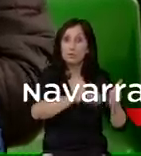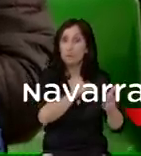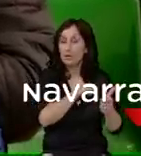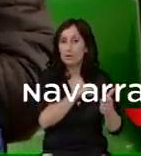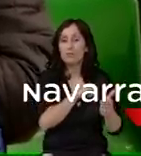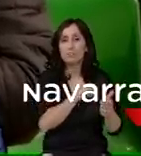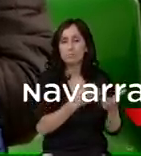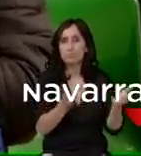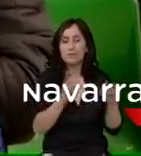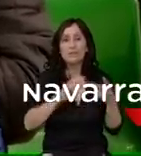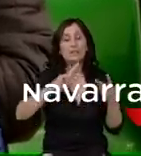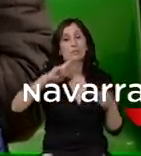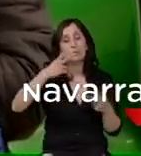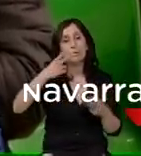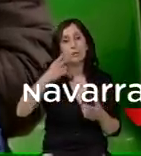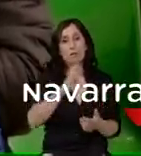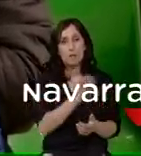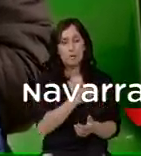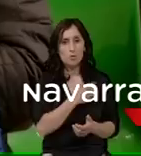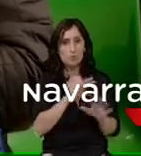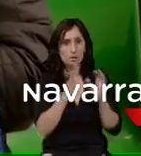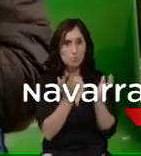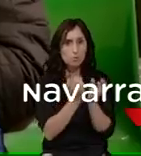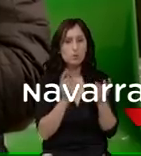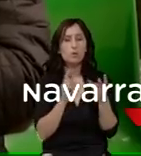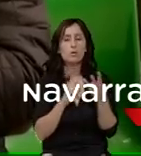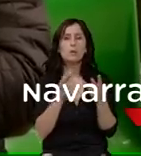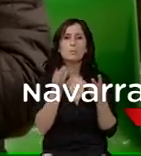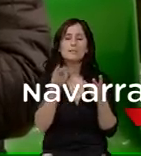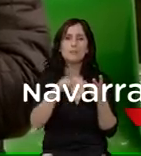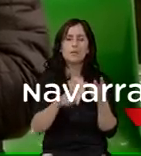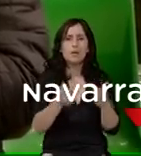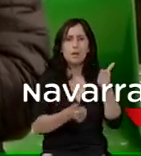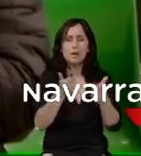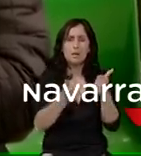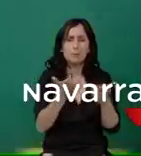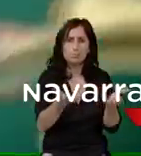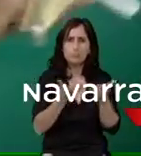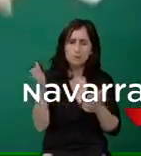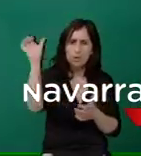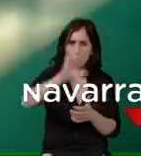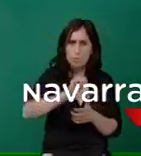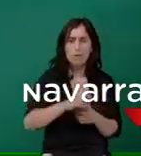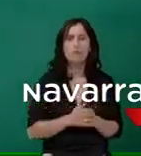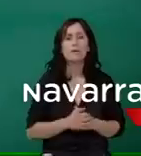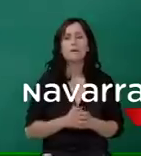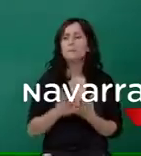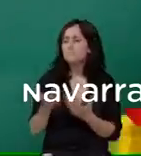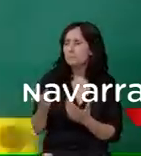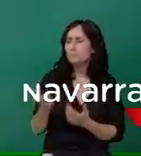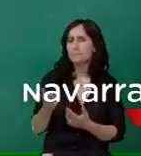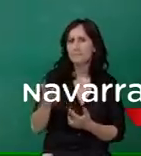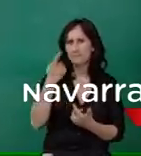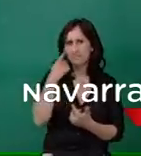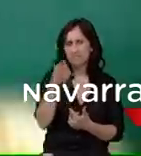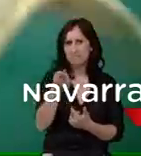Tenemos un subcampeonato del mundo y tenemos también un campeonato de Europa en nuestras vitrinas. Por cierto, vaya